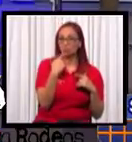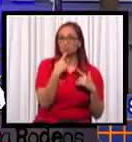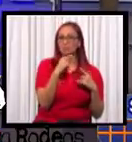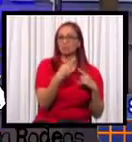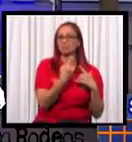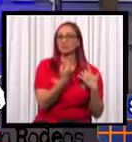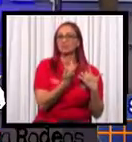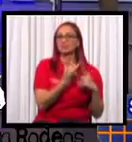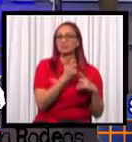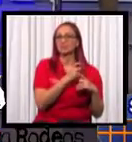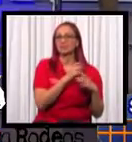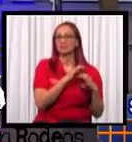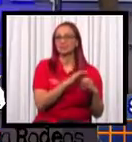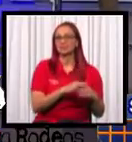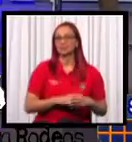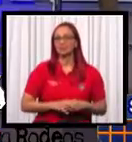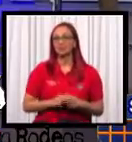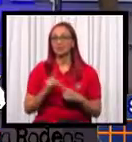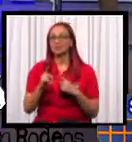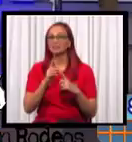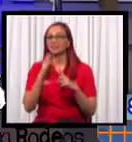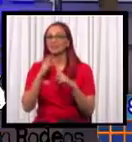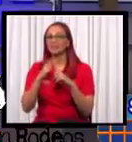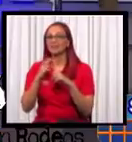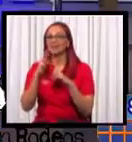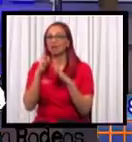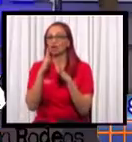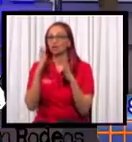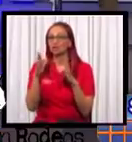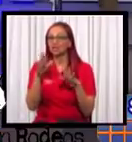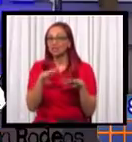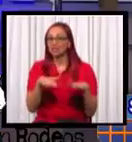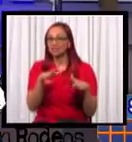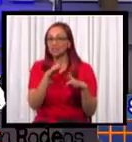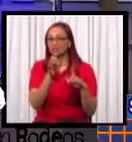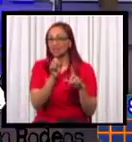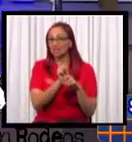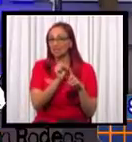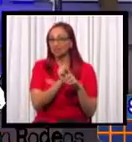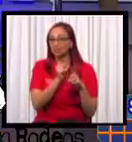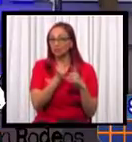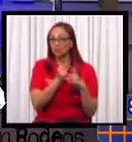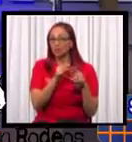del Pacífico? ¿En qué afecta a los costarricenses y en este caso al gremio arrocero